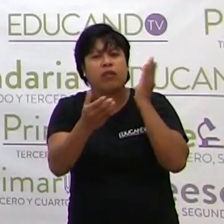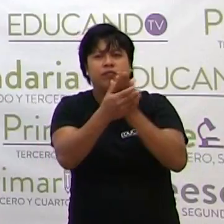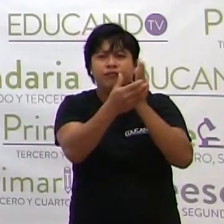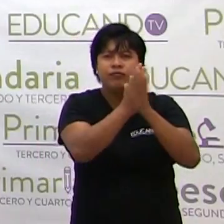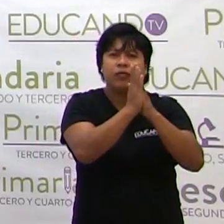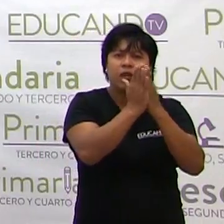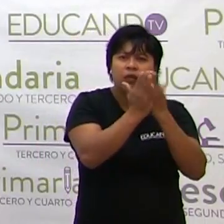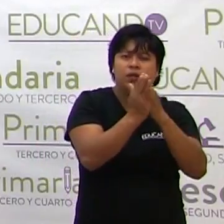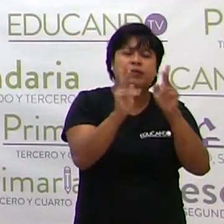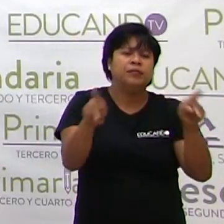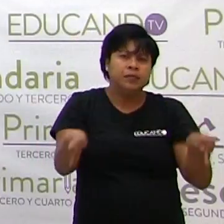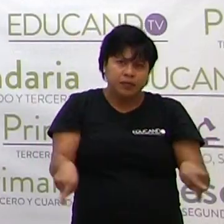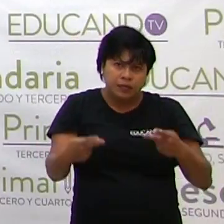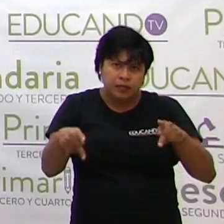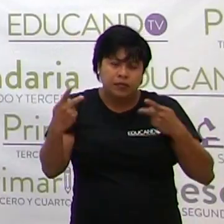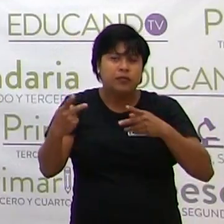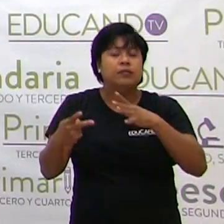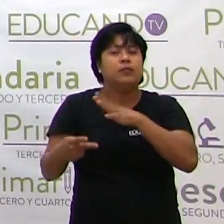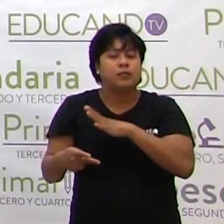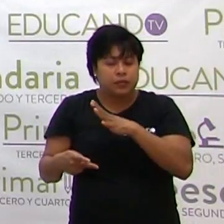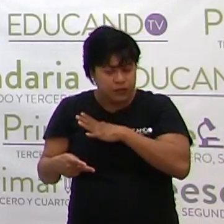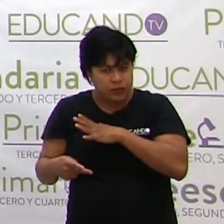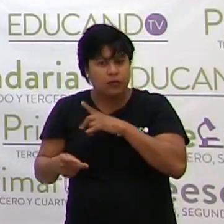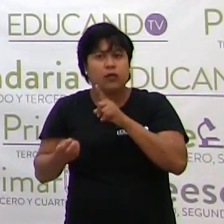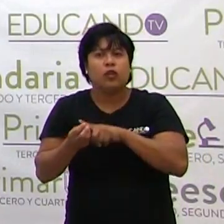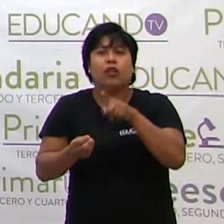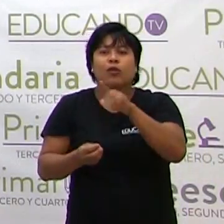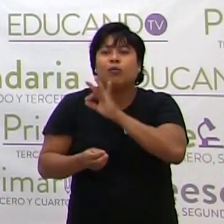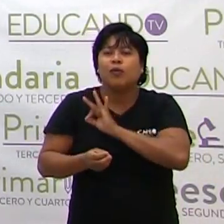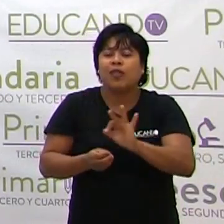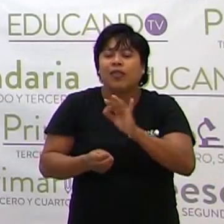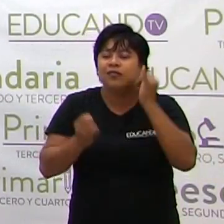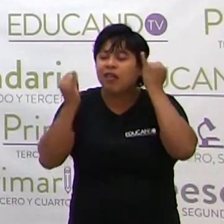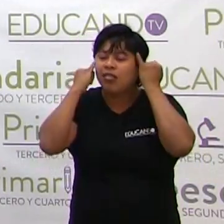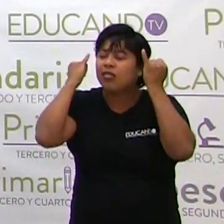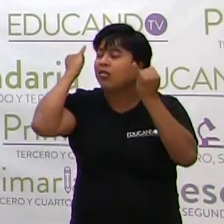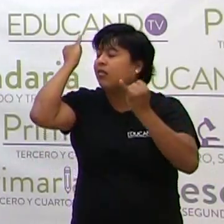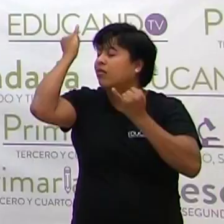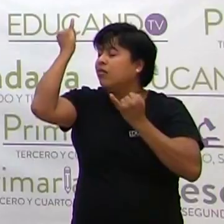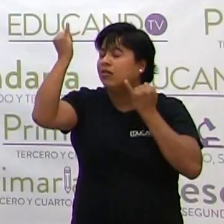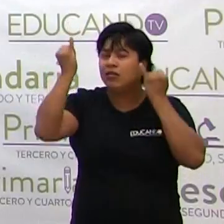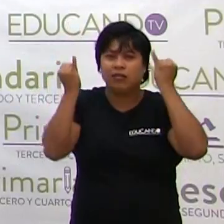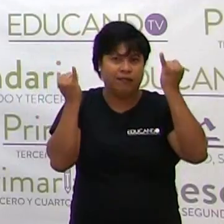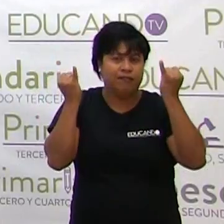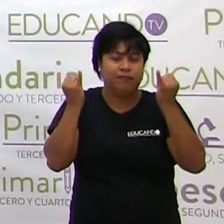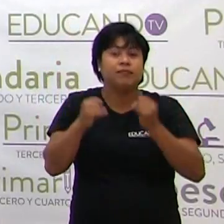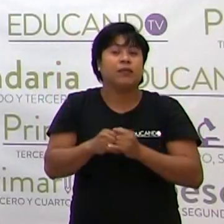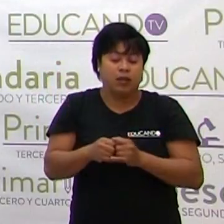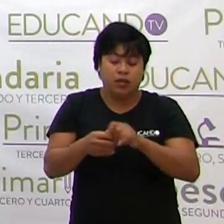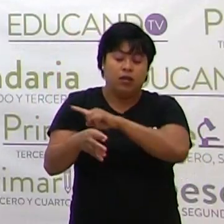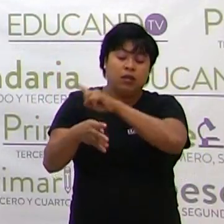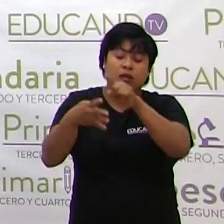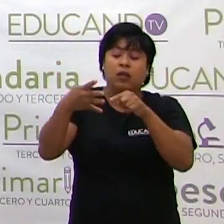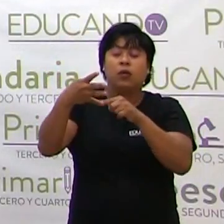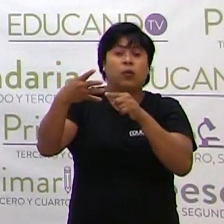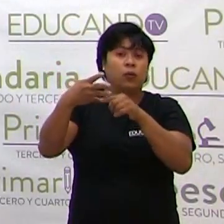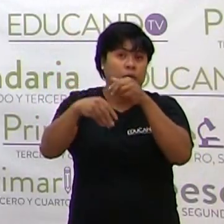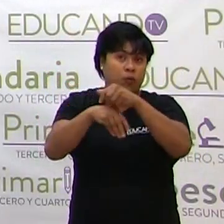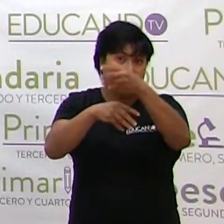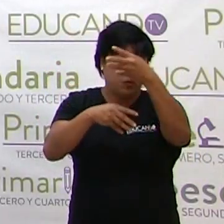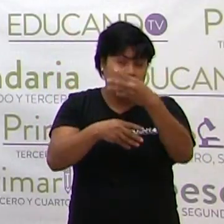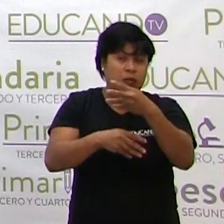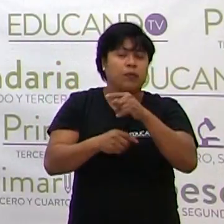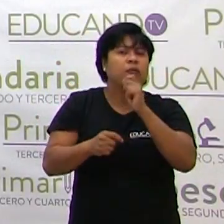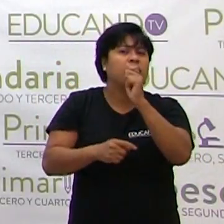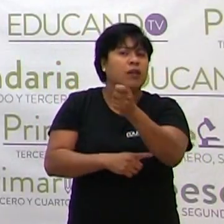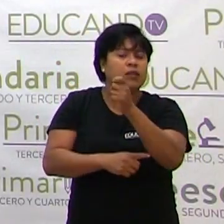aquí donde vamos a utilizar la imaginación. Nos vamos con el número 4. Número 4